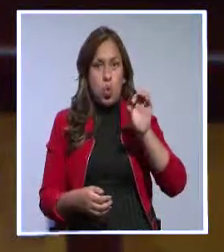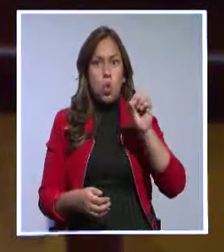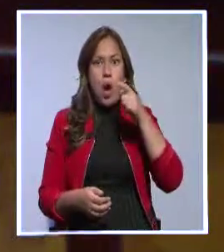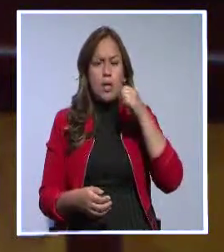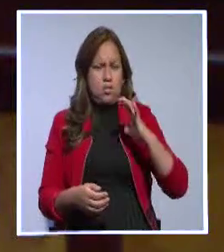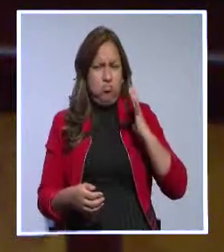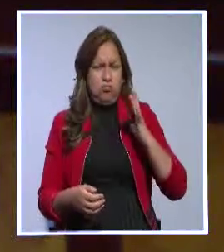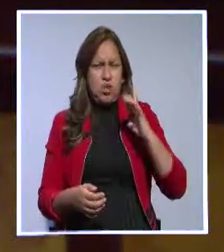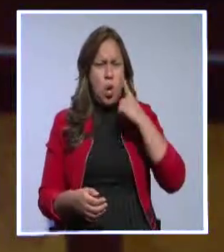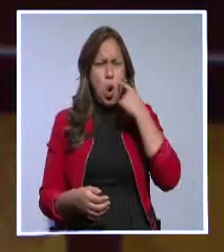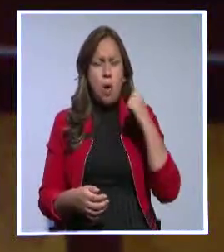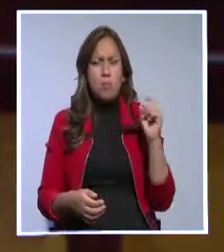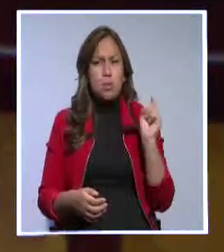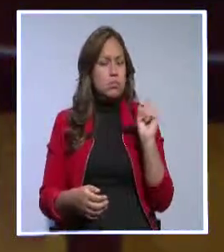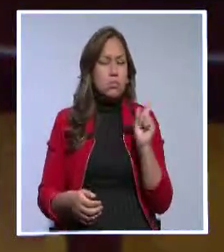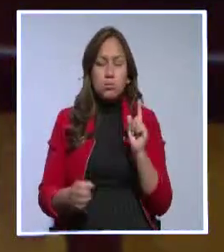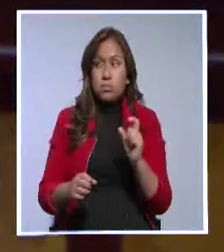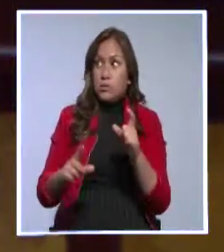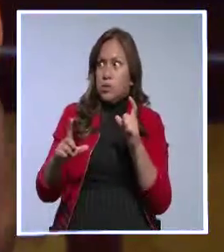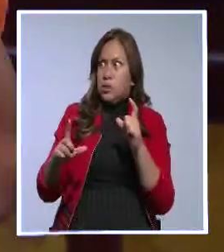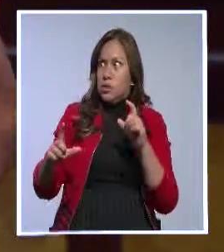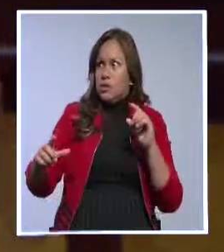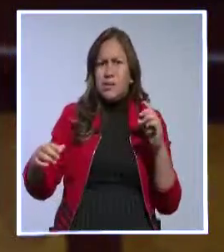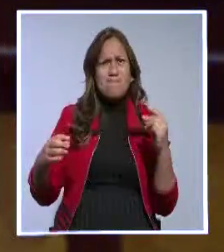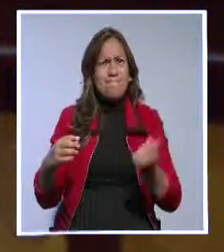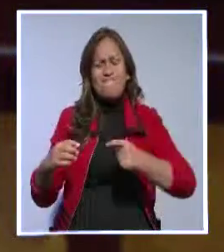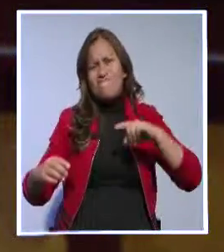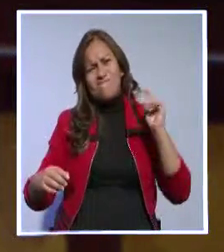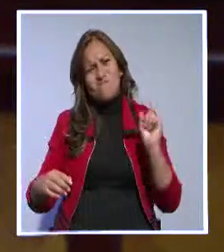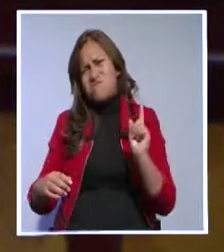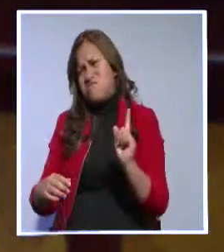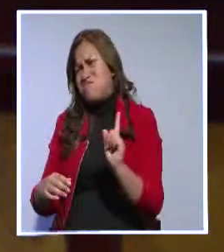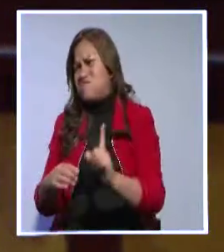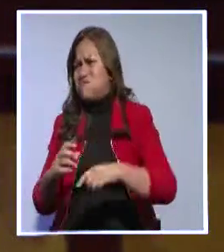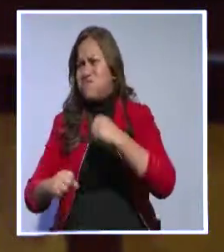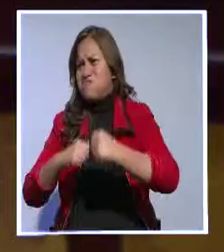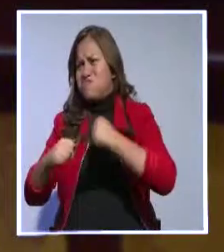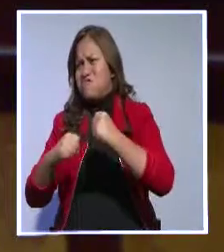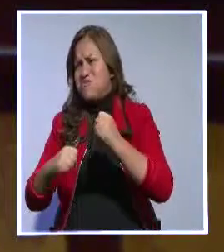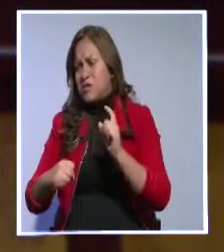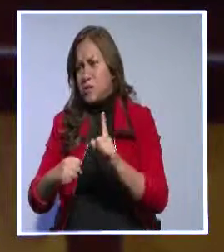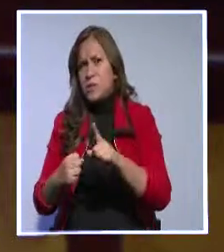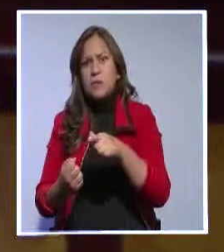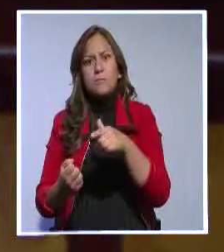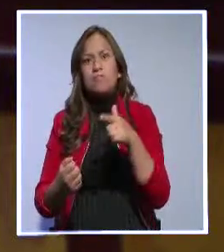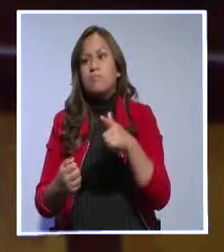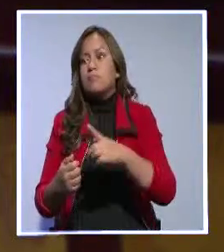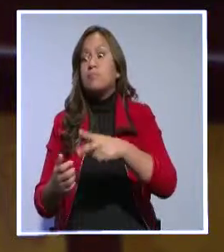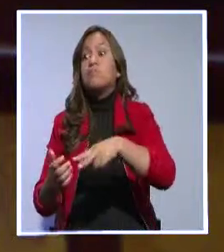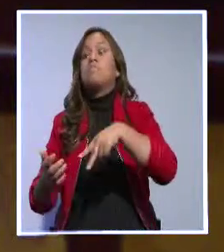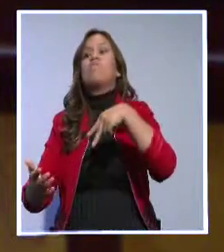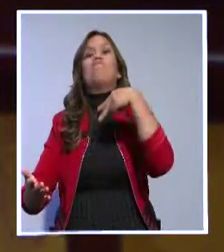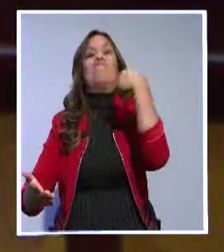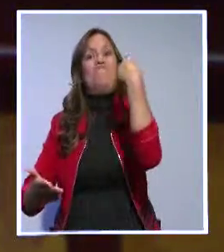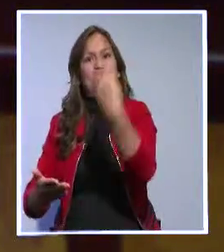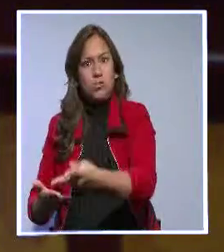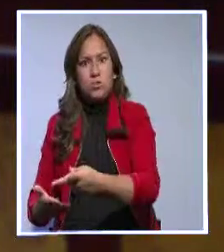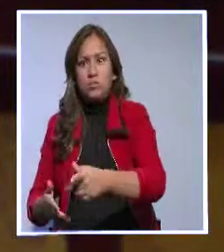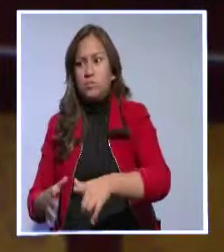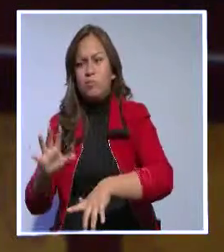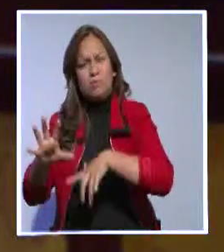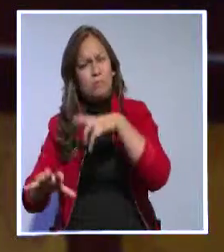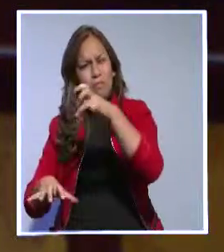ayudaron a sacar al joven pero el resbaló fue arrastrado por la corriente hasta una cascada que estaba unos 20 metros más abajo